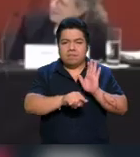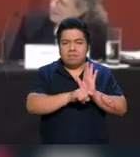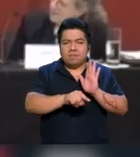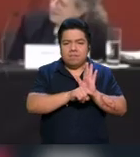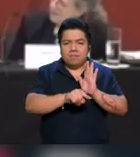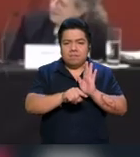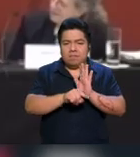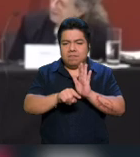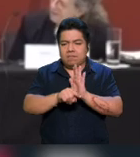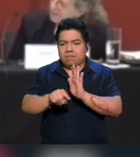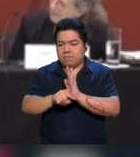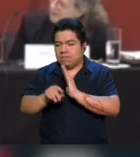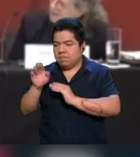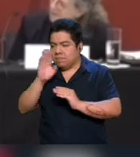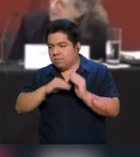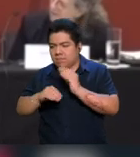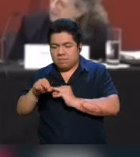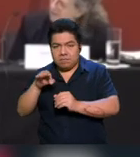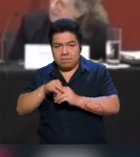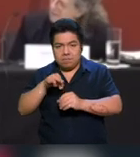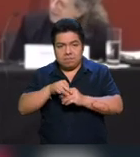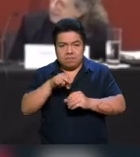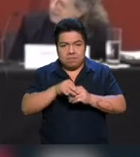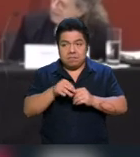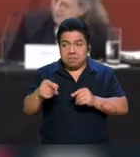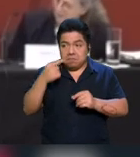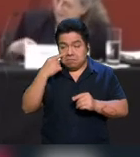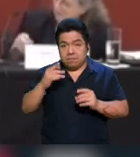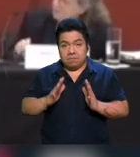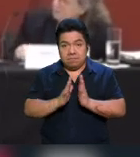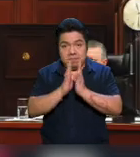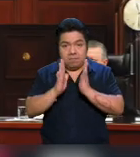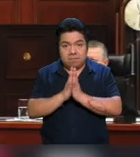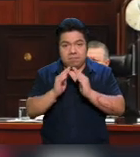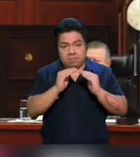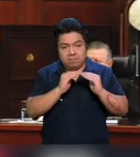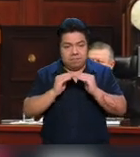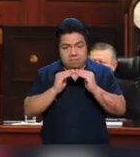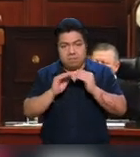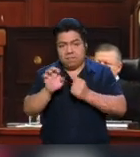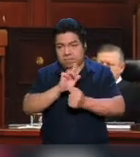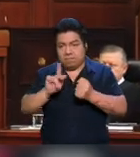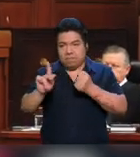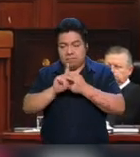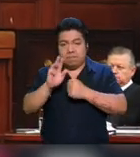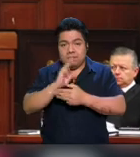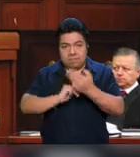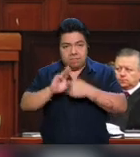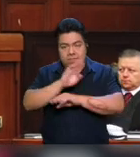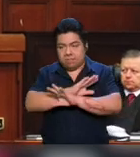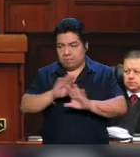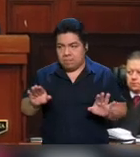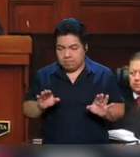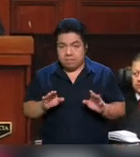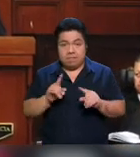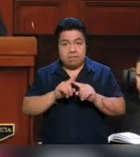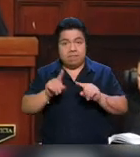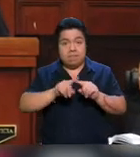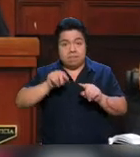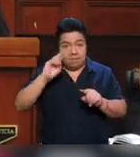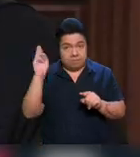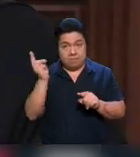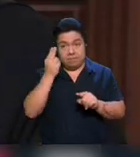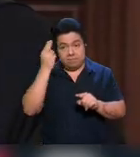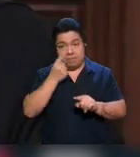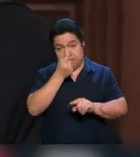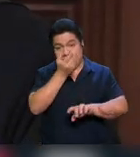la elección popular de juzgadores, y dijo que este ejercicio democrático será un ejemplo mundial. Esto a pesar de que en universidades del extranjero